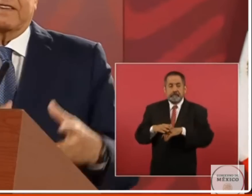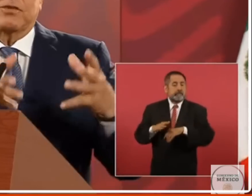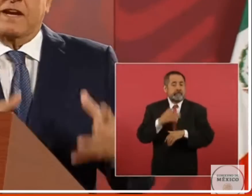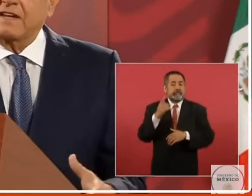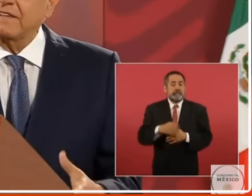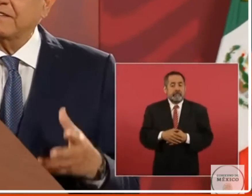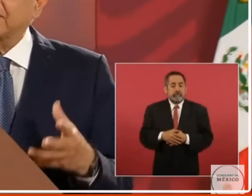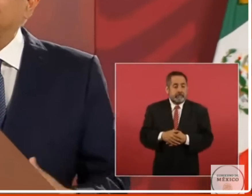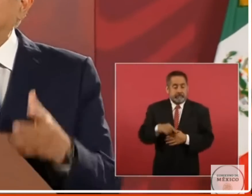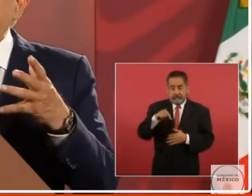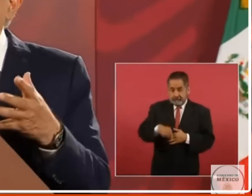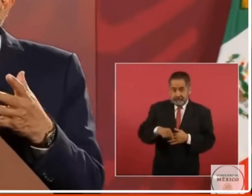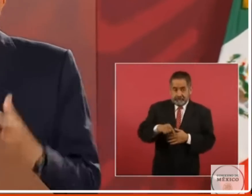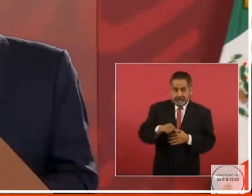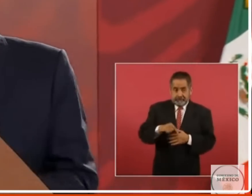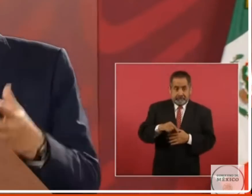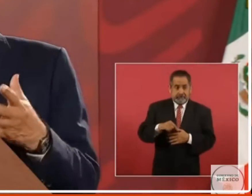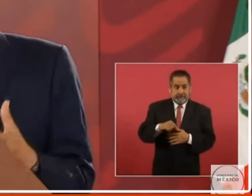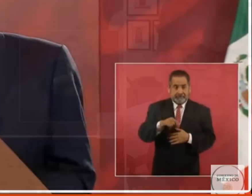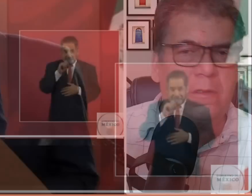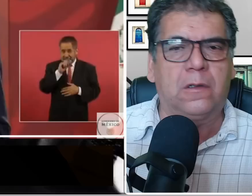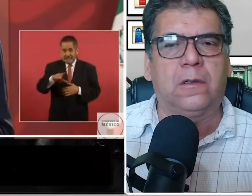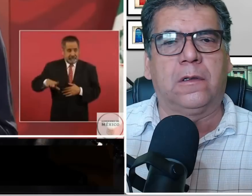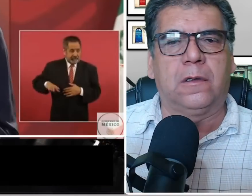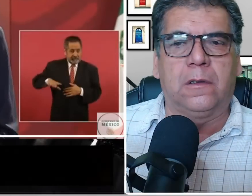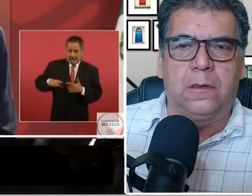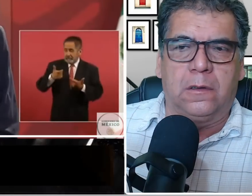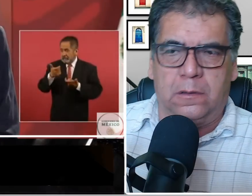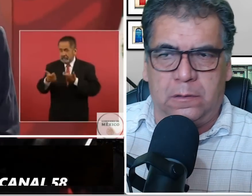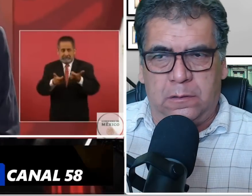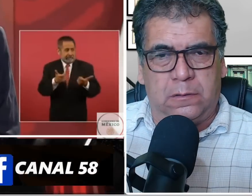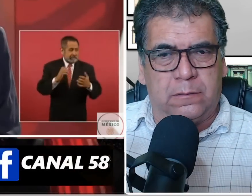porque ante una crisis que provocó el mismo gobierno,